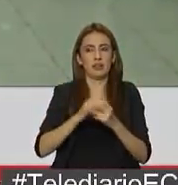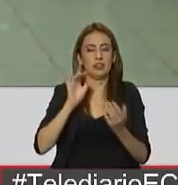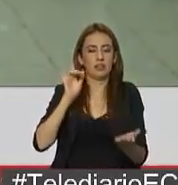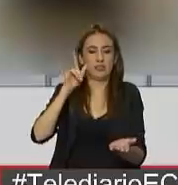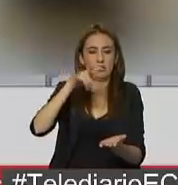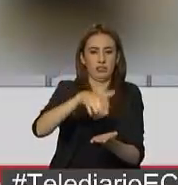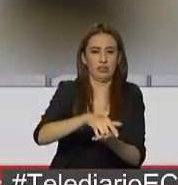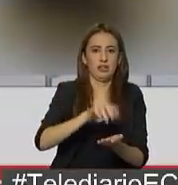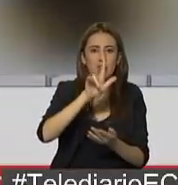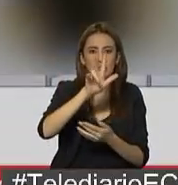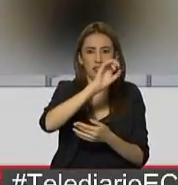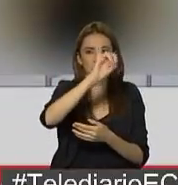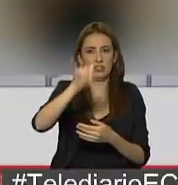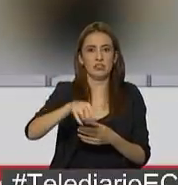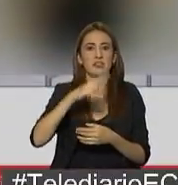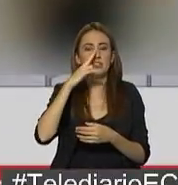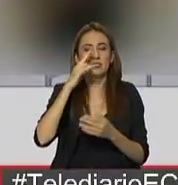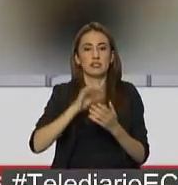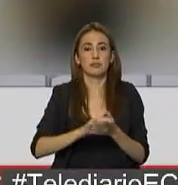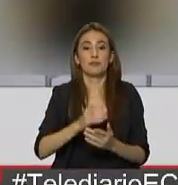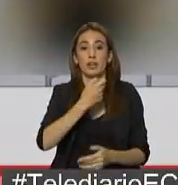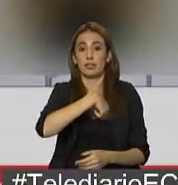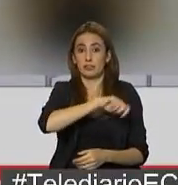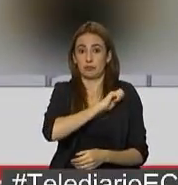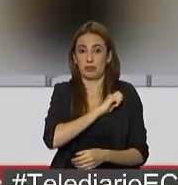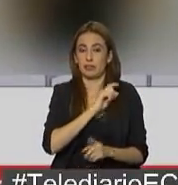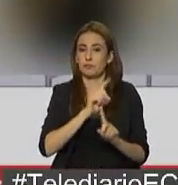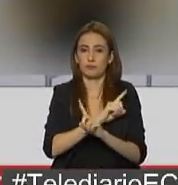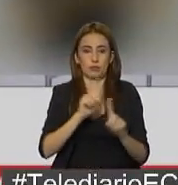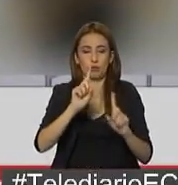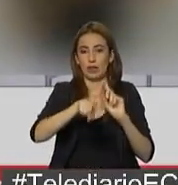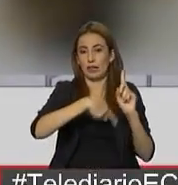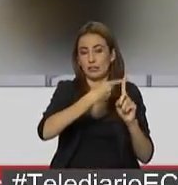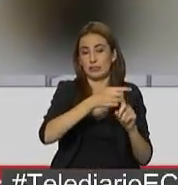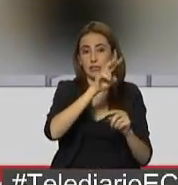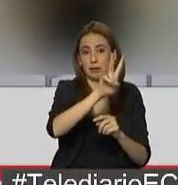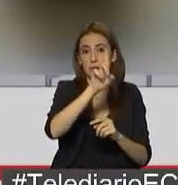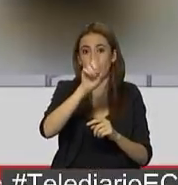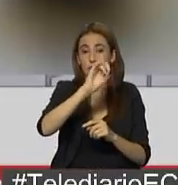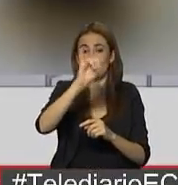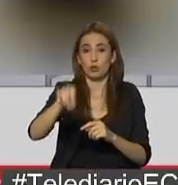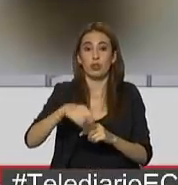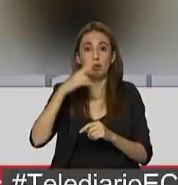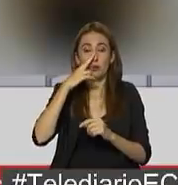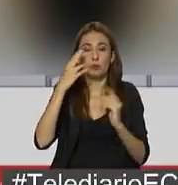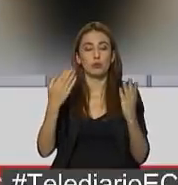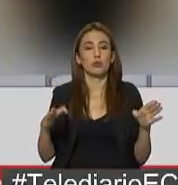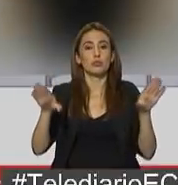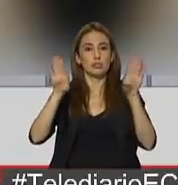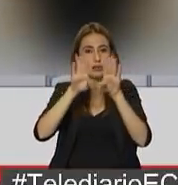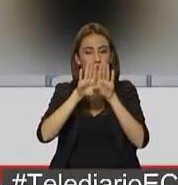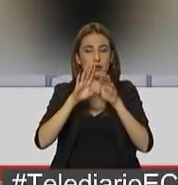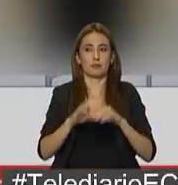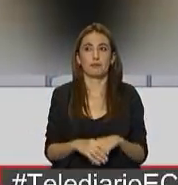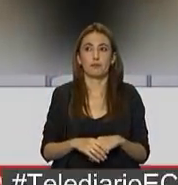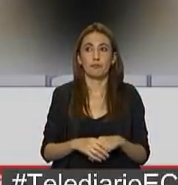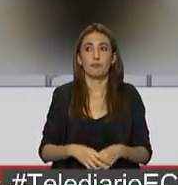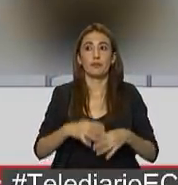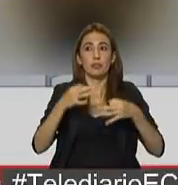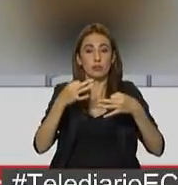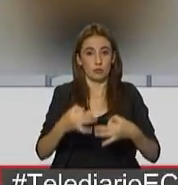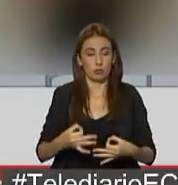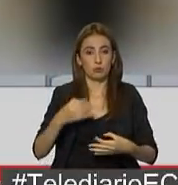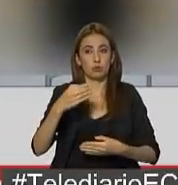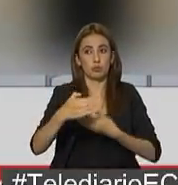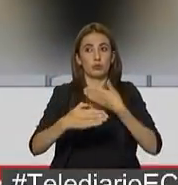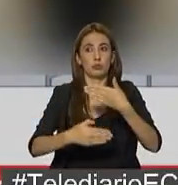de junio. En el otro extremo, España no lo hará hasta el 21 de junio. Coincidiendo justamente con el fin del estado